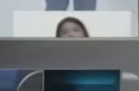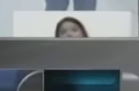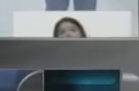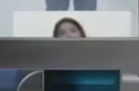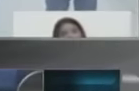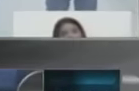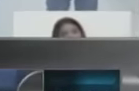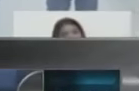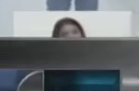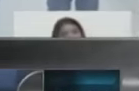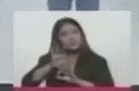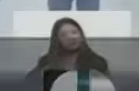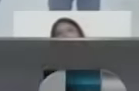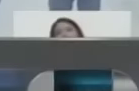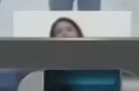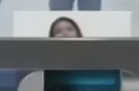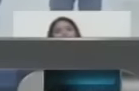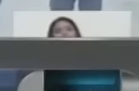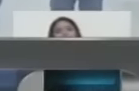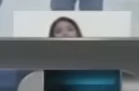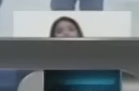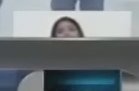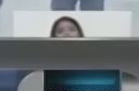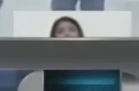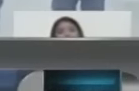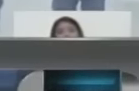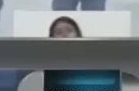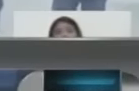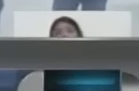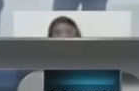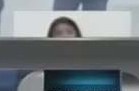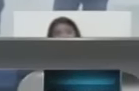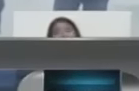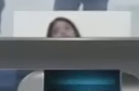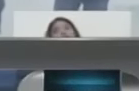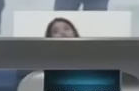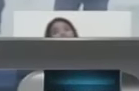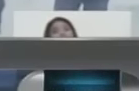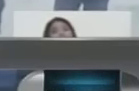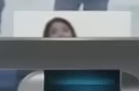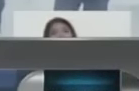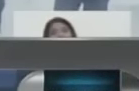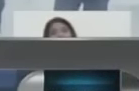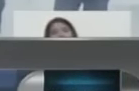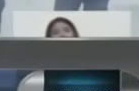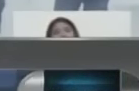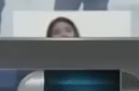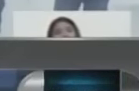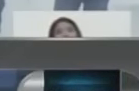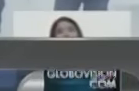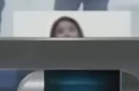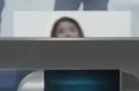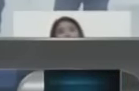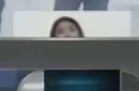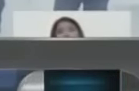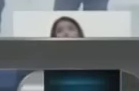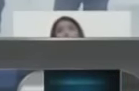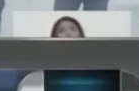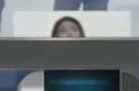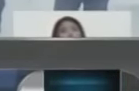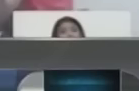cárnicos: 7.000 kilos de porcino, pernil y 600 kilos de pollo aproximadamente, gran cantidad de papel